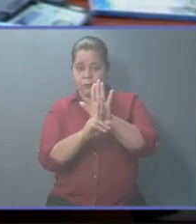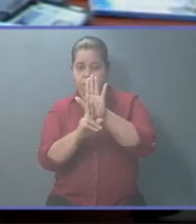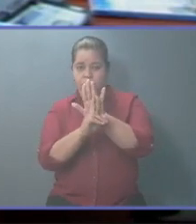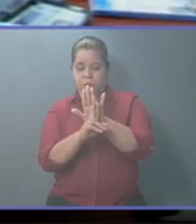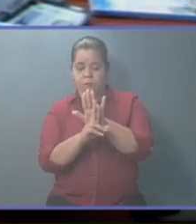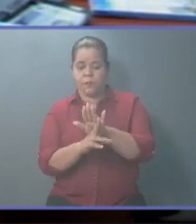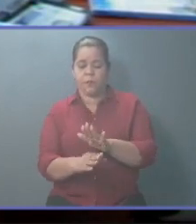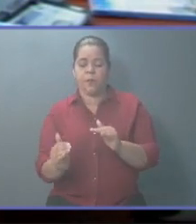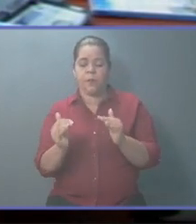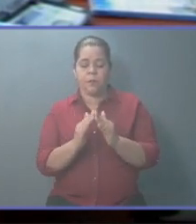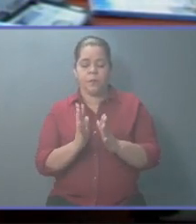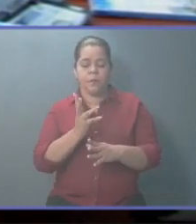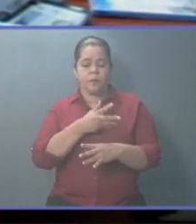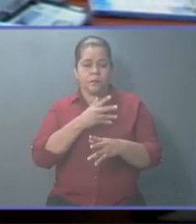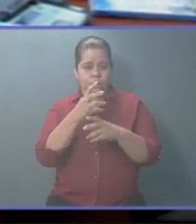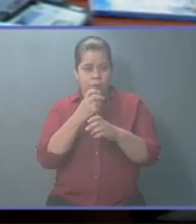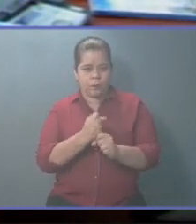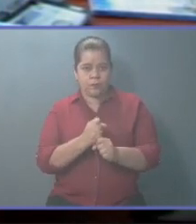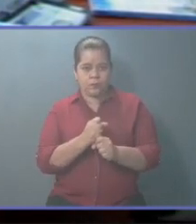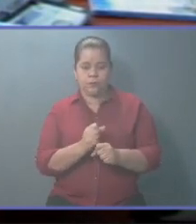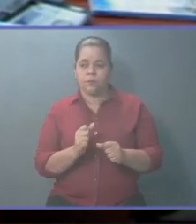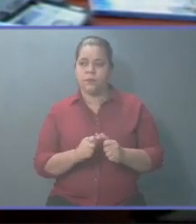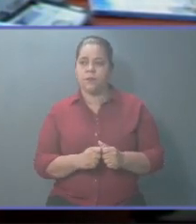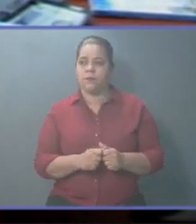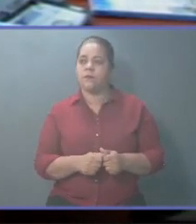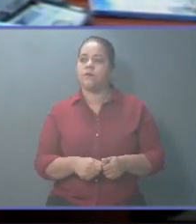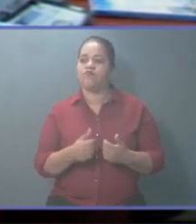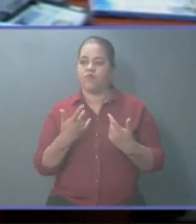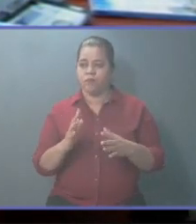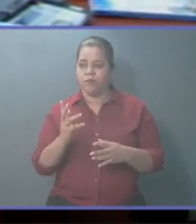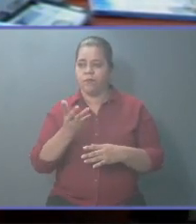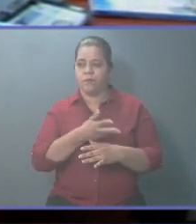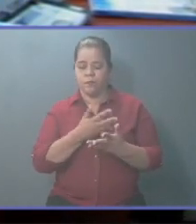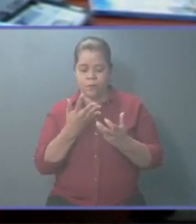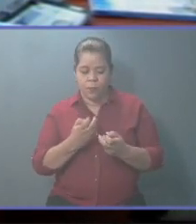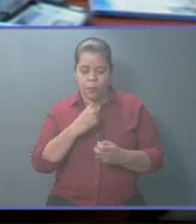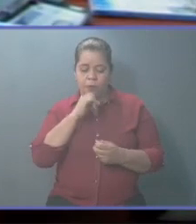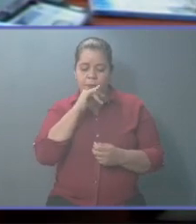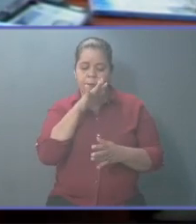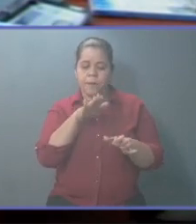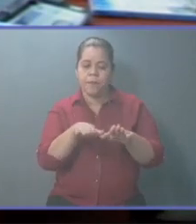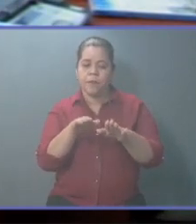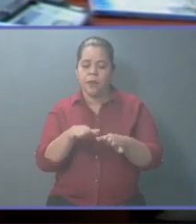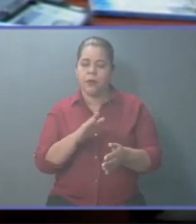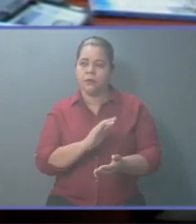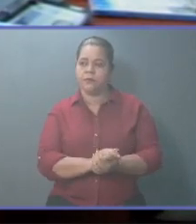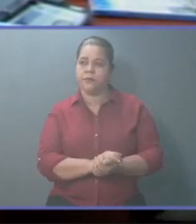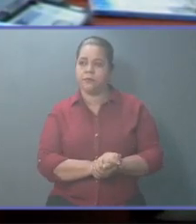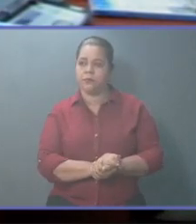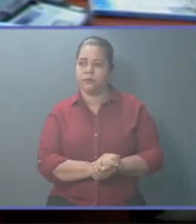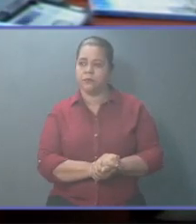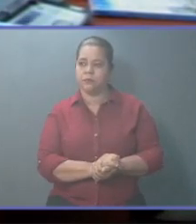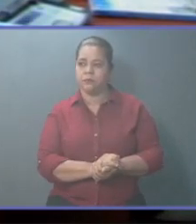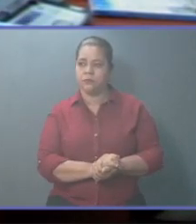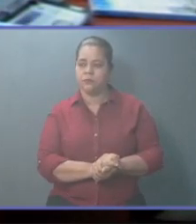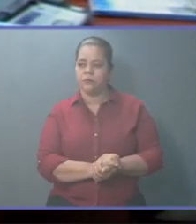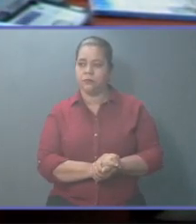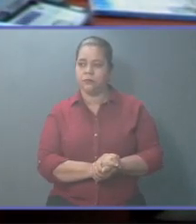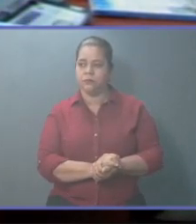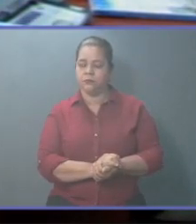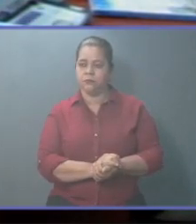y la confianza que depositamos, ¿verdad? Eso queríamos decir. Gracias. Felicitaciones.